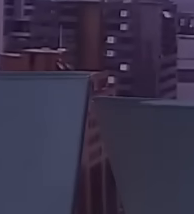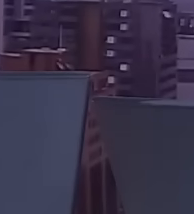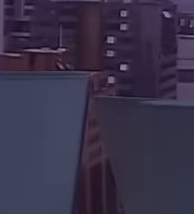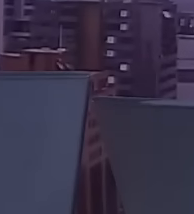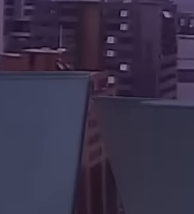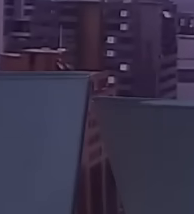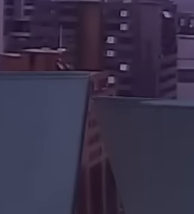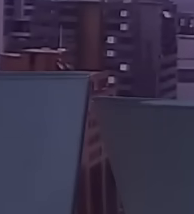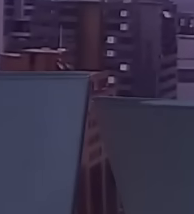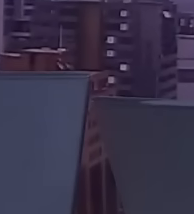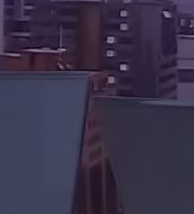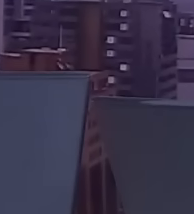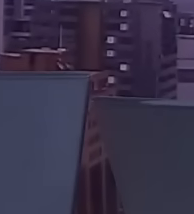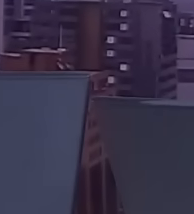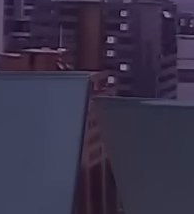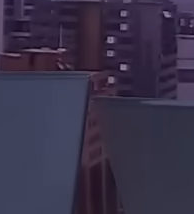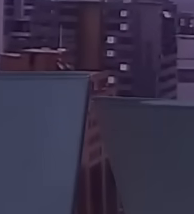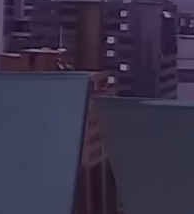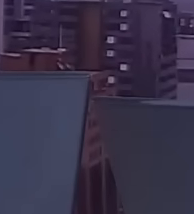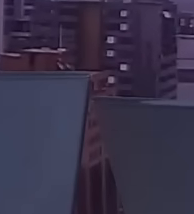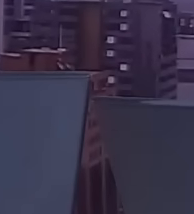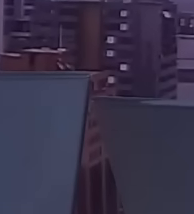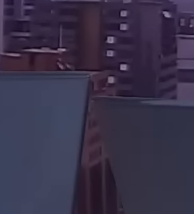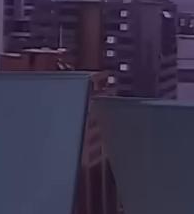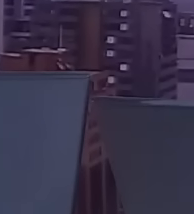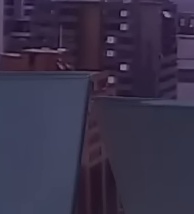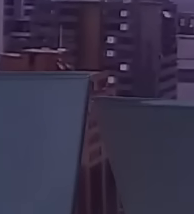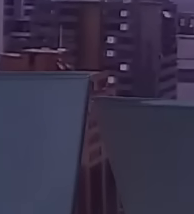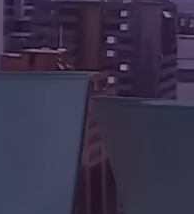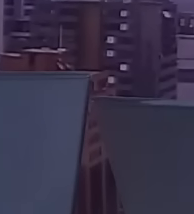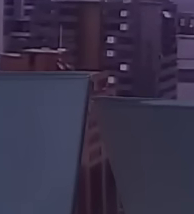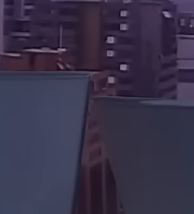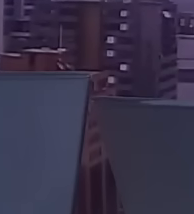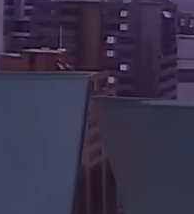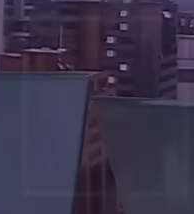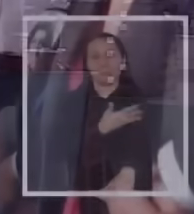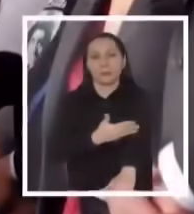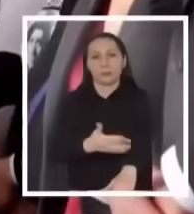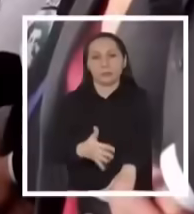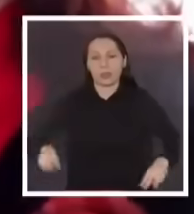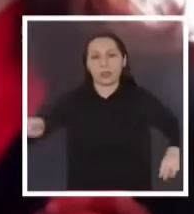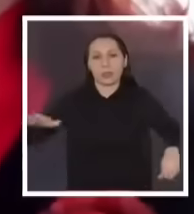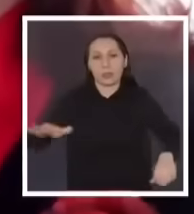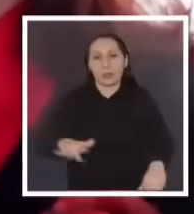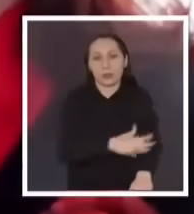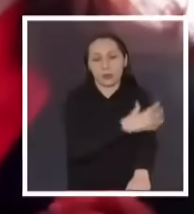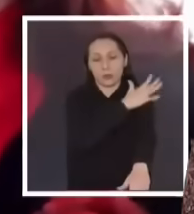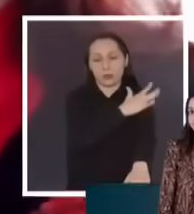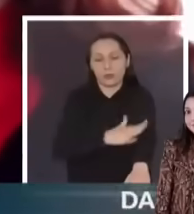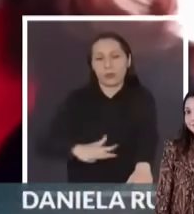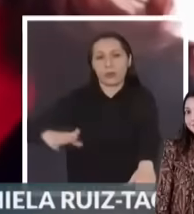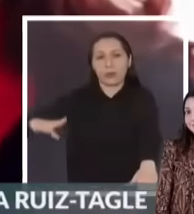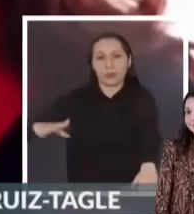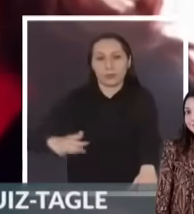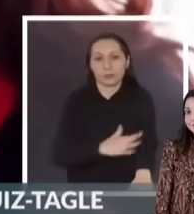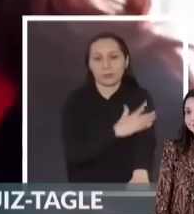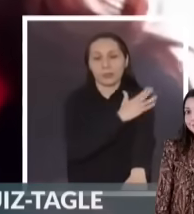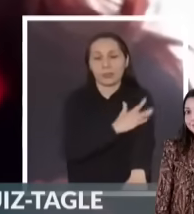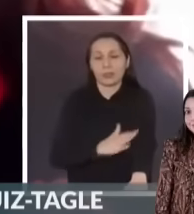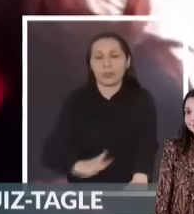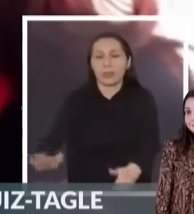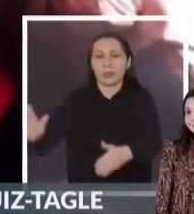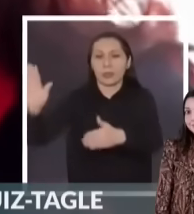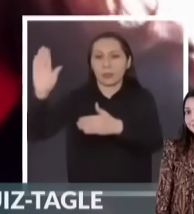coalición. Daniela Ruiz-Tagle nos va a contar todos los detalles. Hola, Daniela, buenos días. Buenos días. ¿Cómo están ustedes? Muy buenos días. Si usted